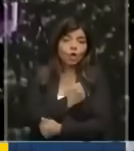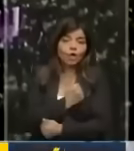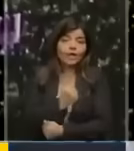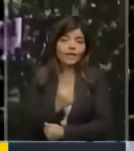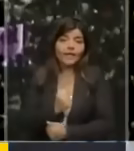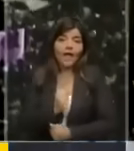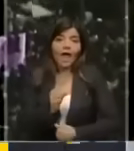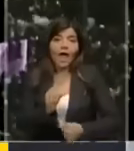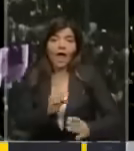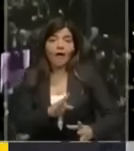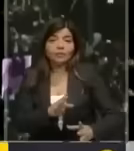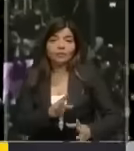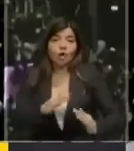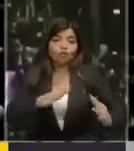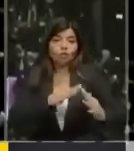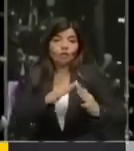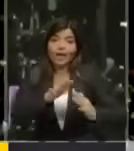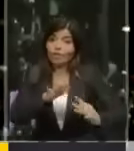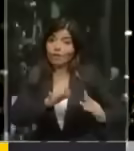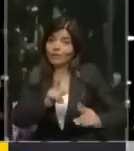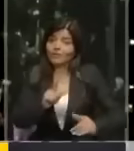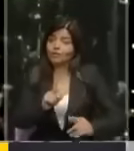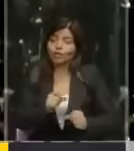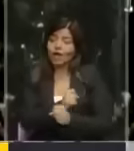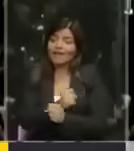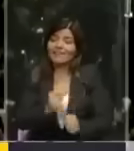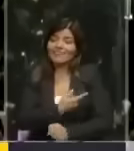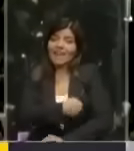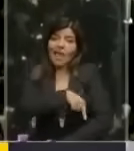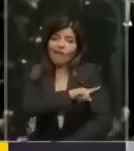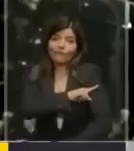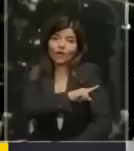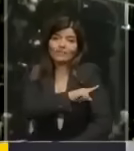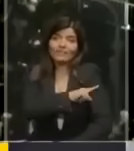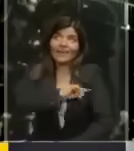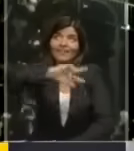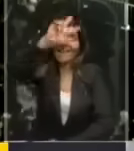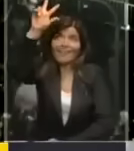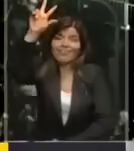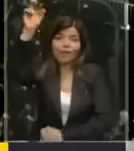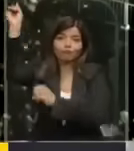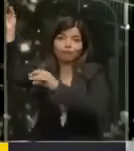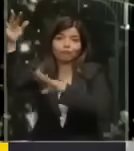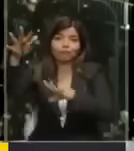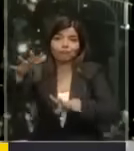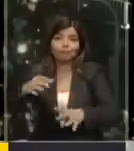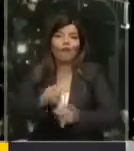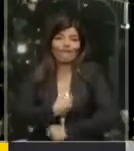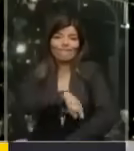la cantidad de soldados, sino de las fuerzas que viene del cielo?